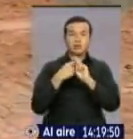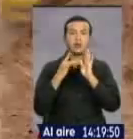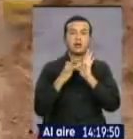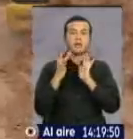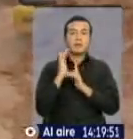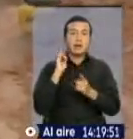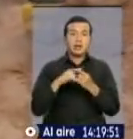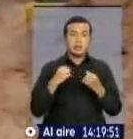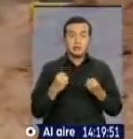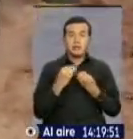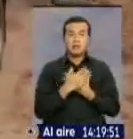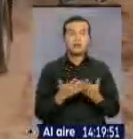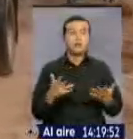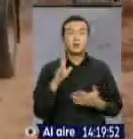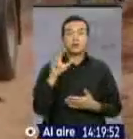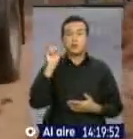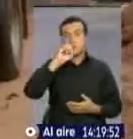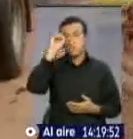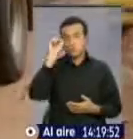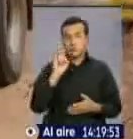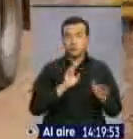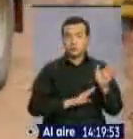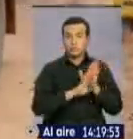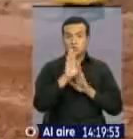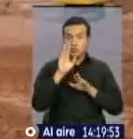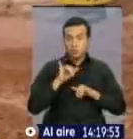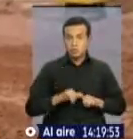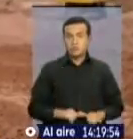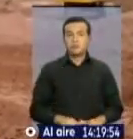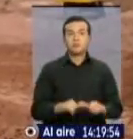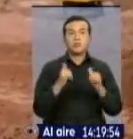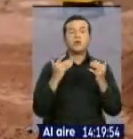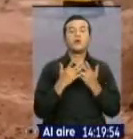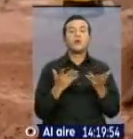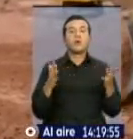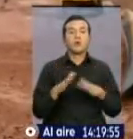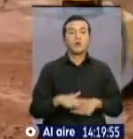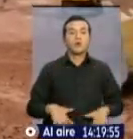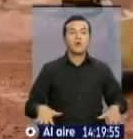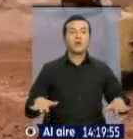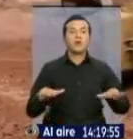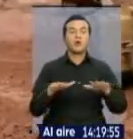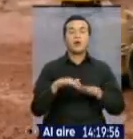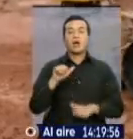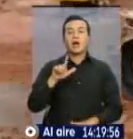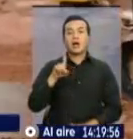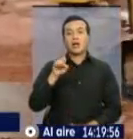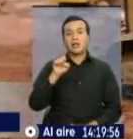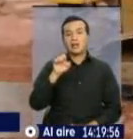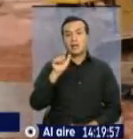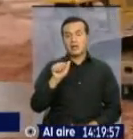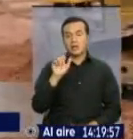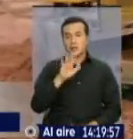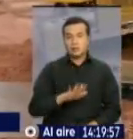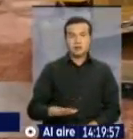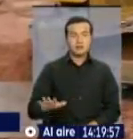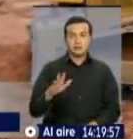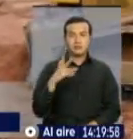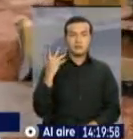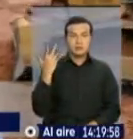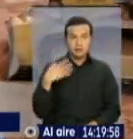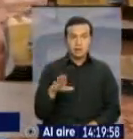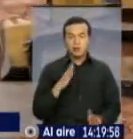hasta la fecha reportan un 30% de avance físico. Ahora estamos aquí en el sector de la aldea, ya entre la aldea y Aguas Negras. Se